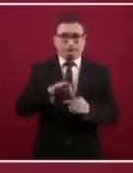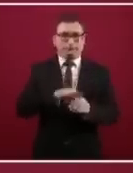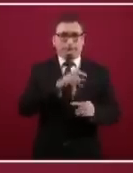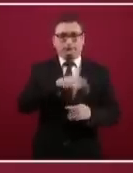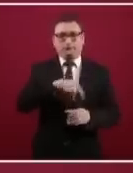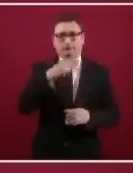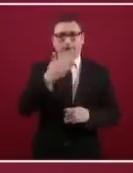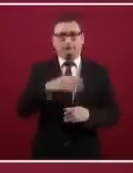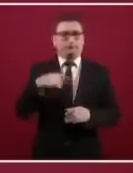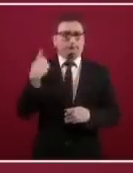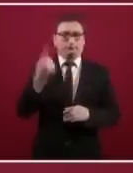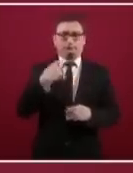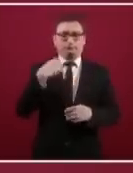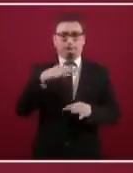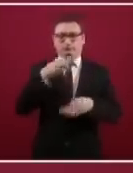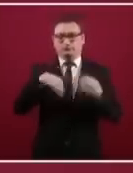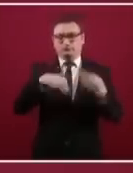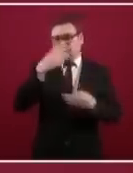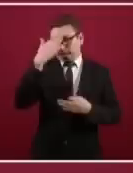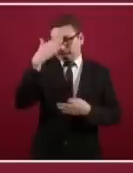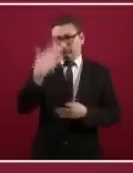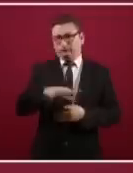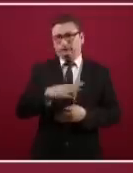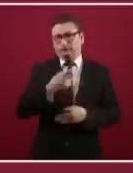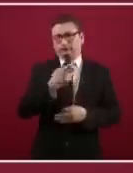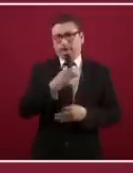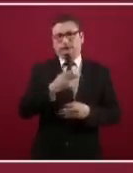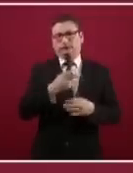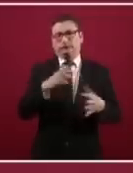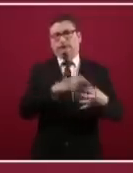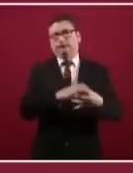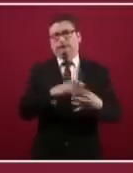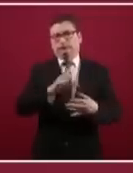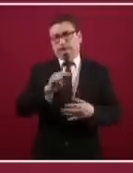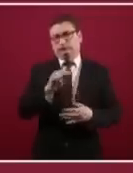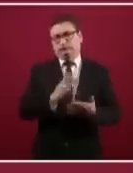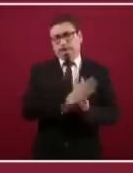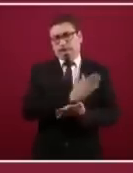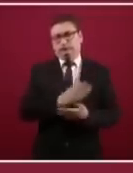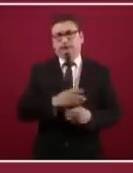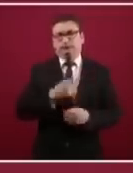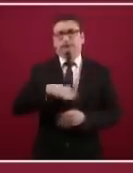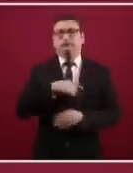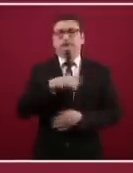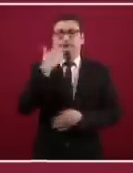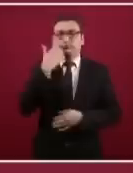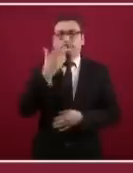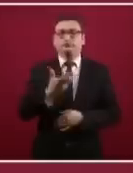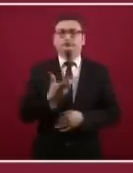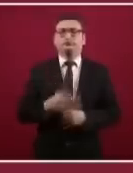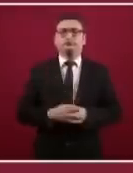como es sabido, y queremos que se